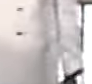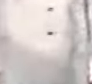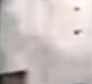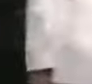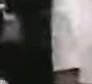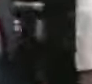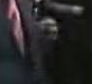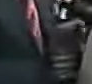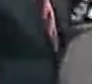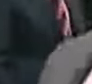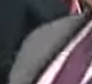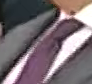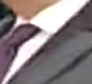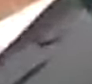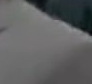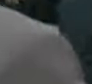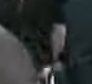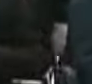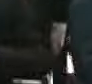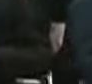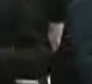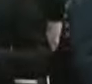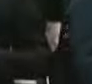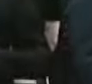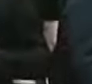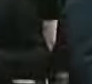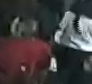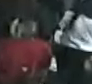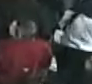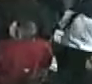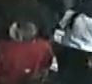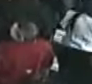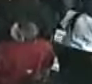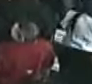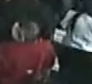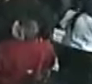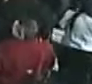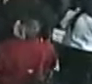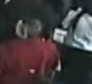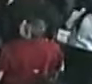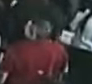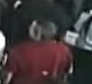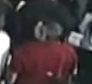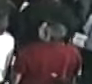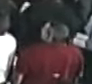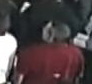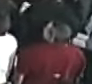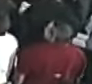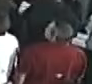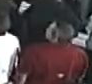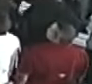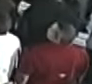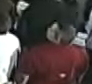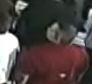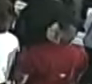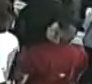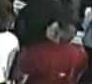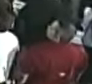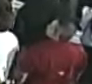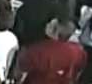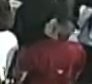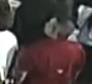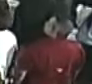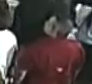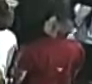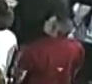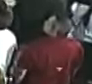manifiesta a través de artículos muy claros en la Constitución, como el artículo 5, el artículo 70 y el 71, que echan por la